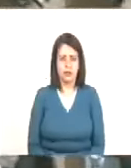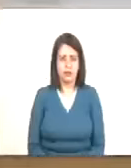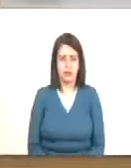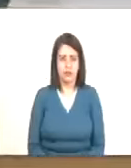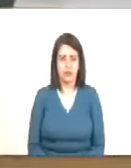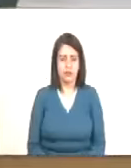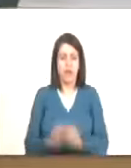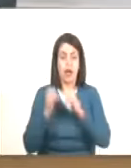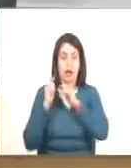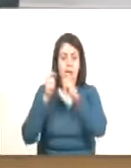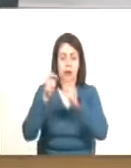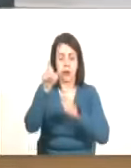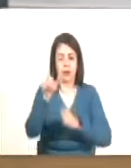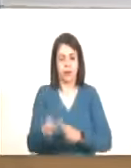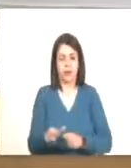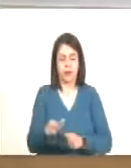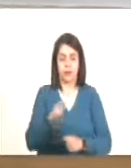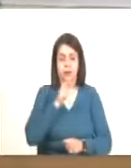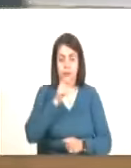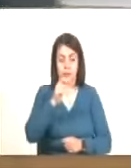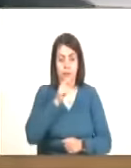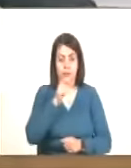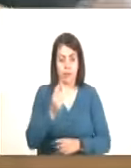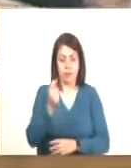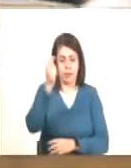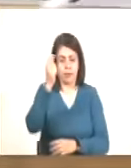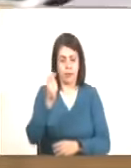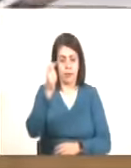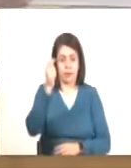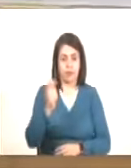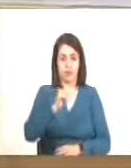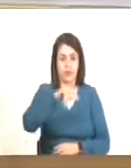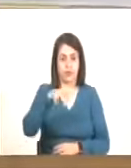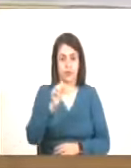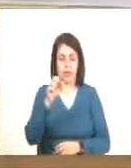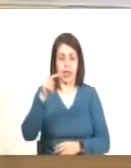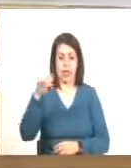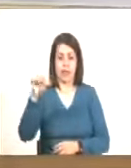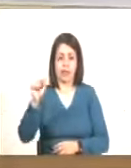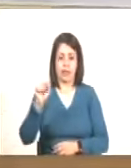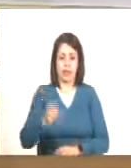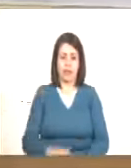Dejo en el derecho de palabra al diputado Yanis Agüero.